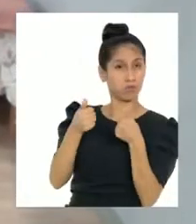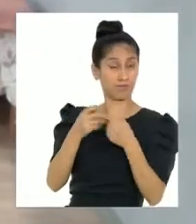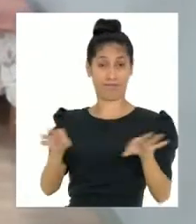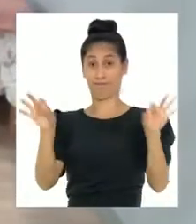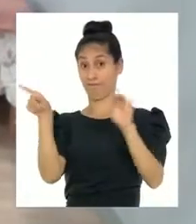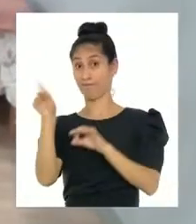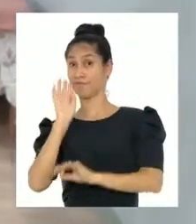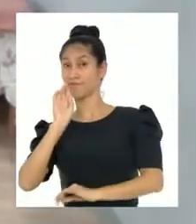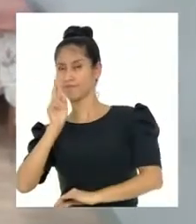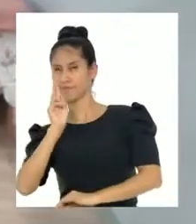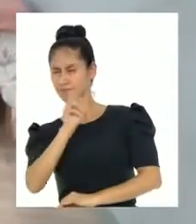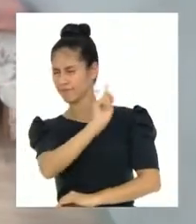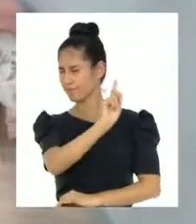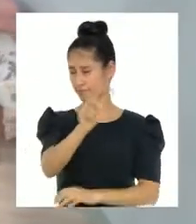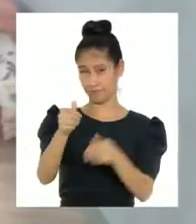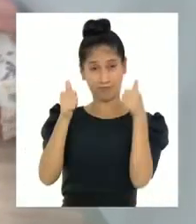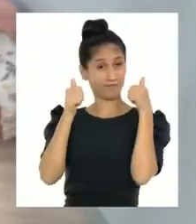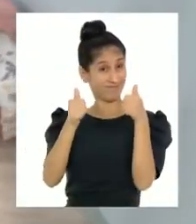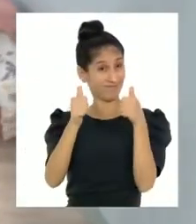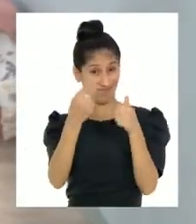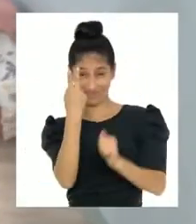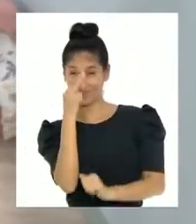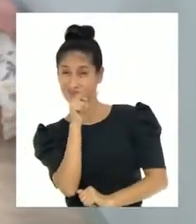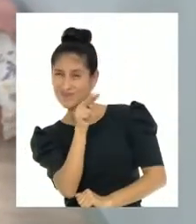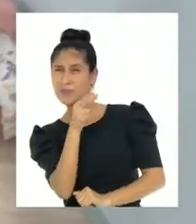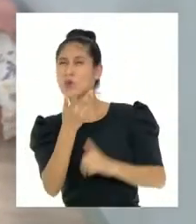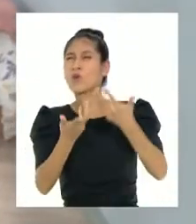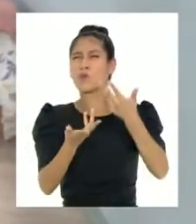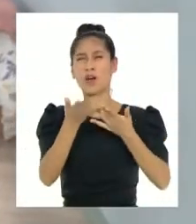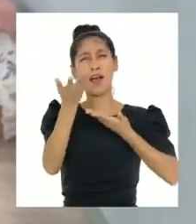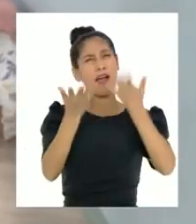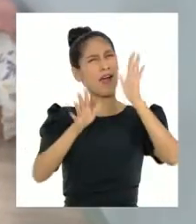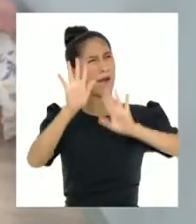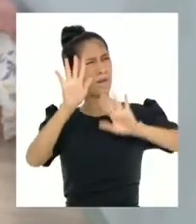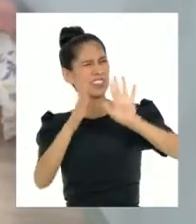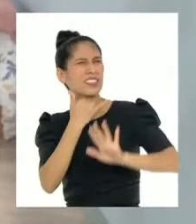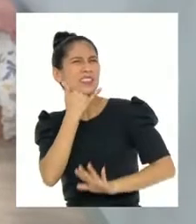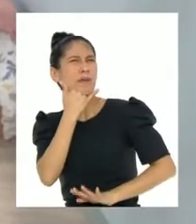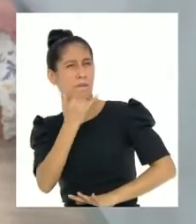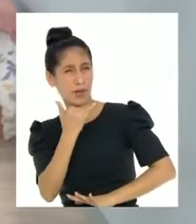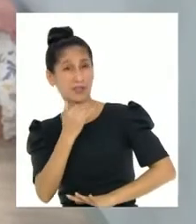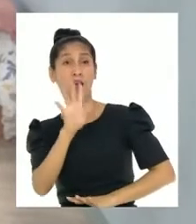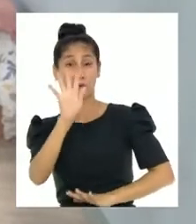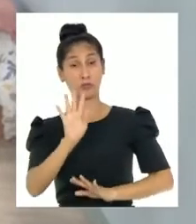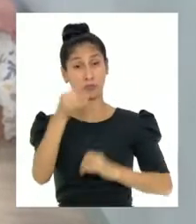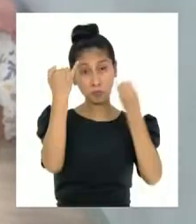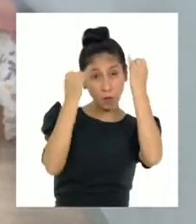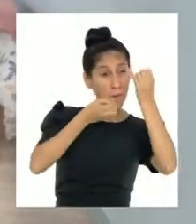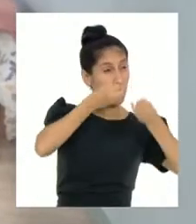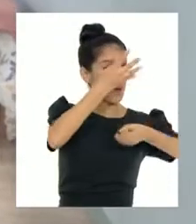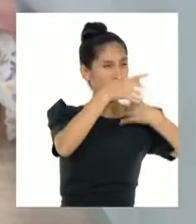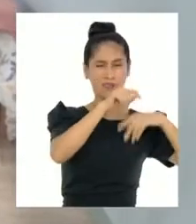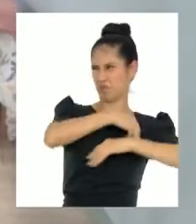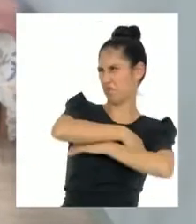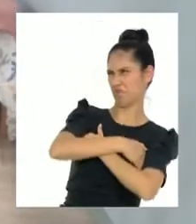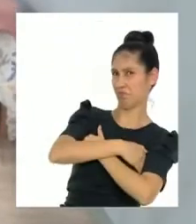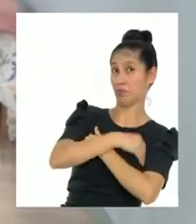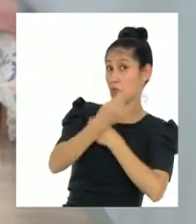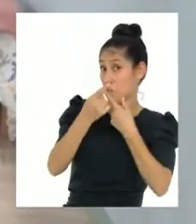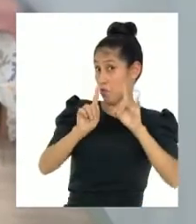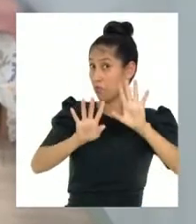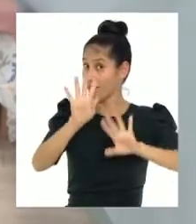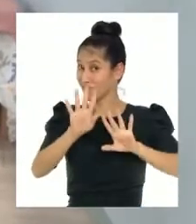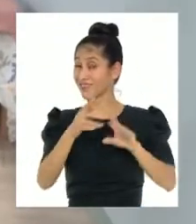¿cierto? Como vimos en ella, las discrepancias pueden ocurrir en distintos espacios y momentos. Por